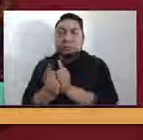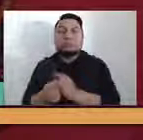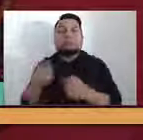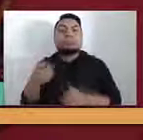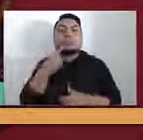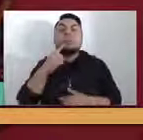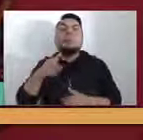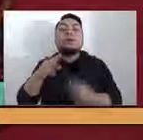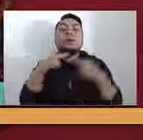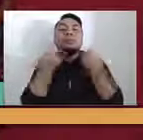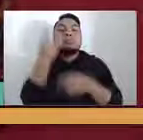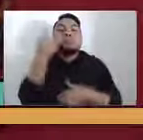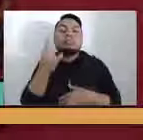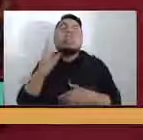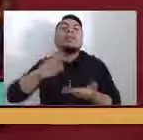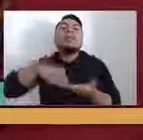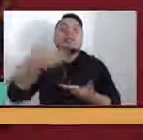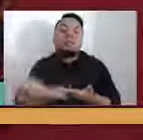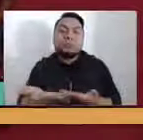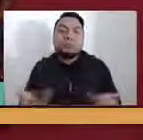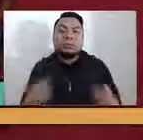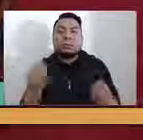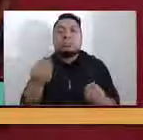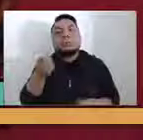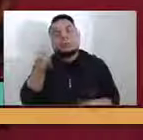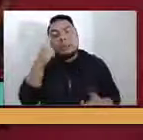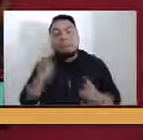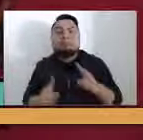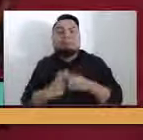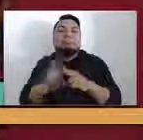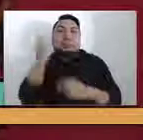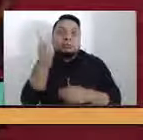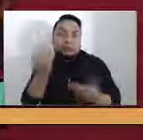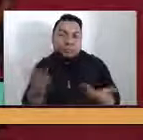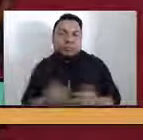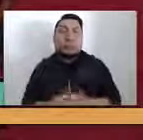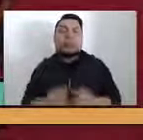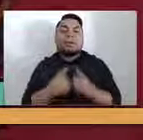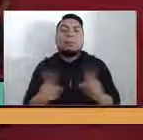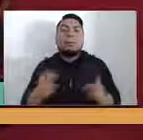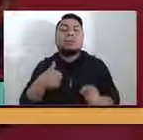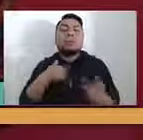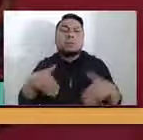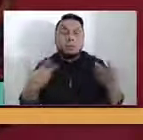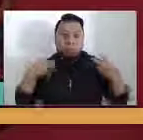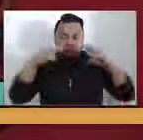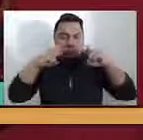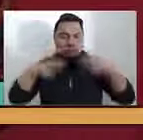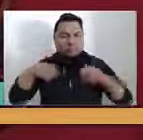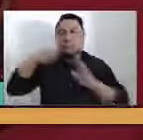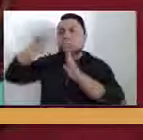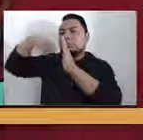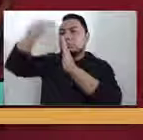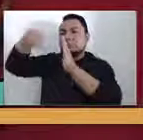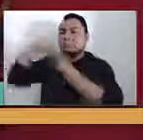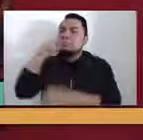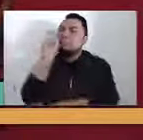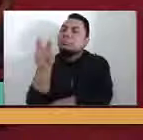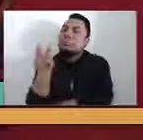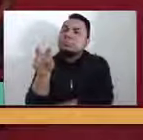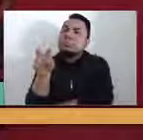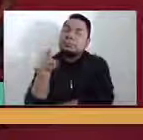convocó después, por su naturaleza justamente de extraordinaria. He podido sí revisar el video de la